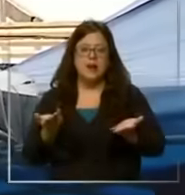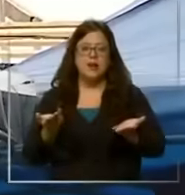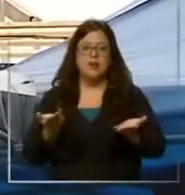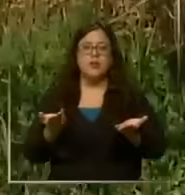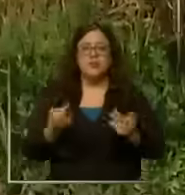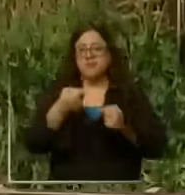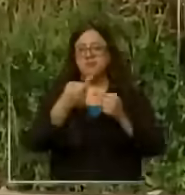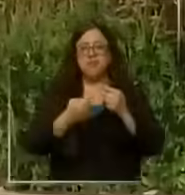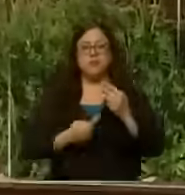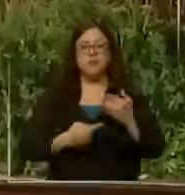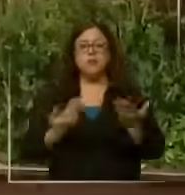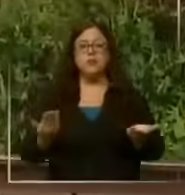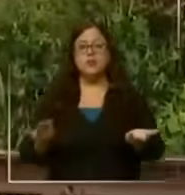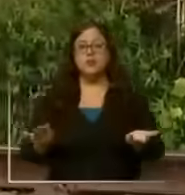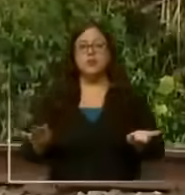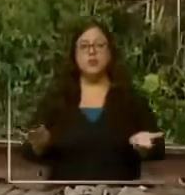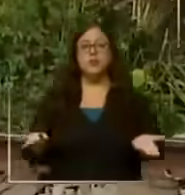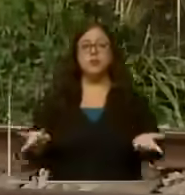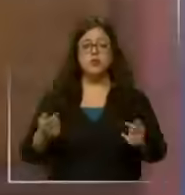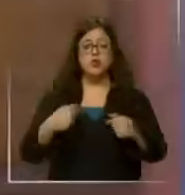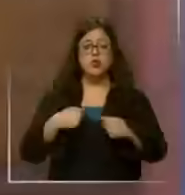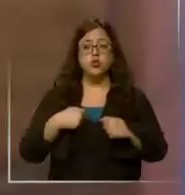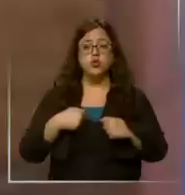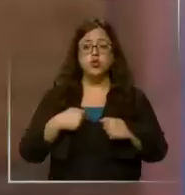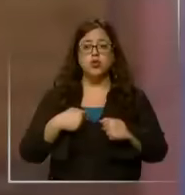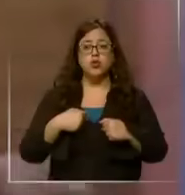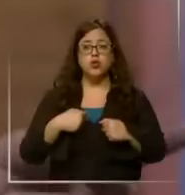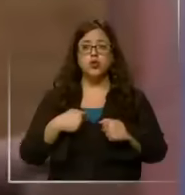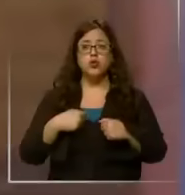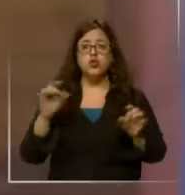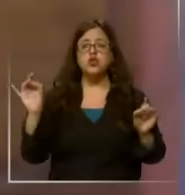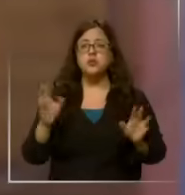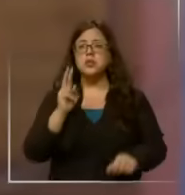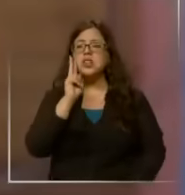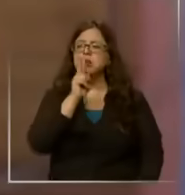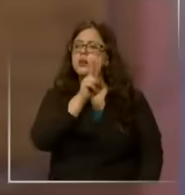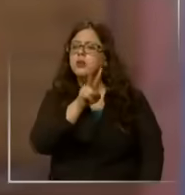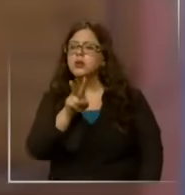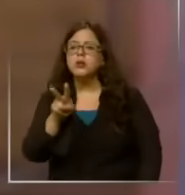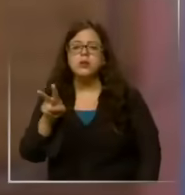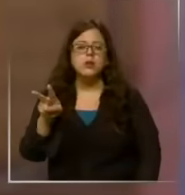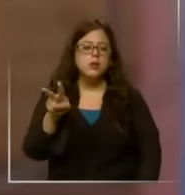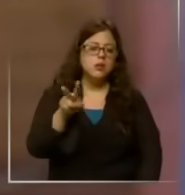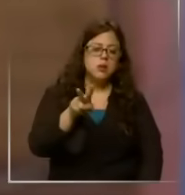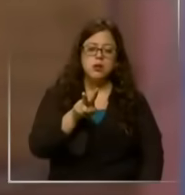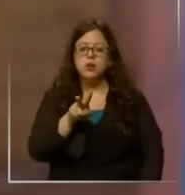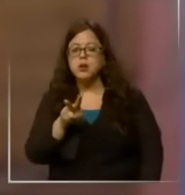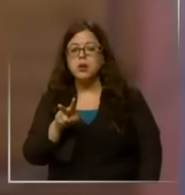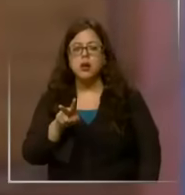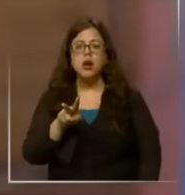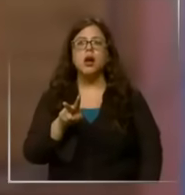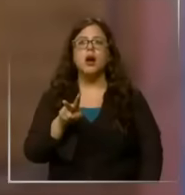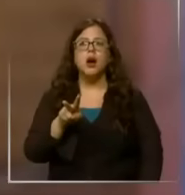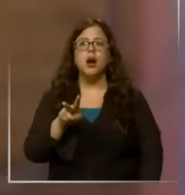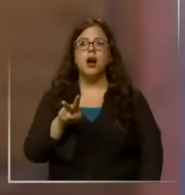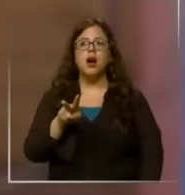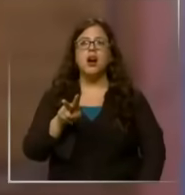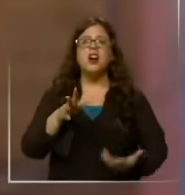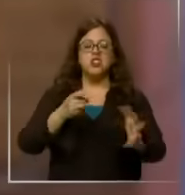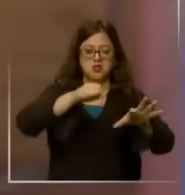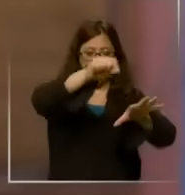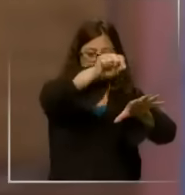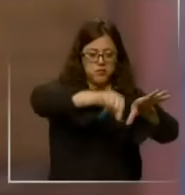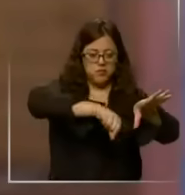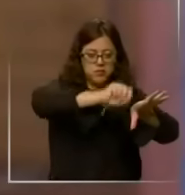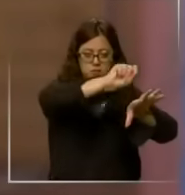yo. Entonces yo fui hacia el ojo, me di un pedacito de terreno y marqué mi